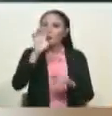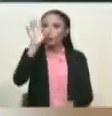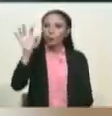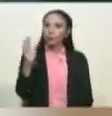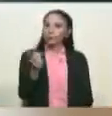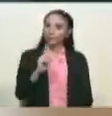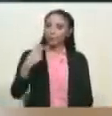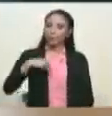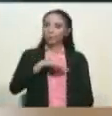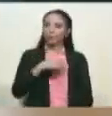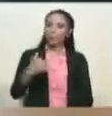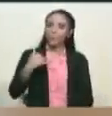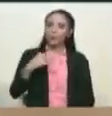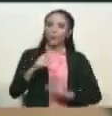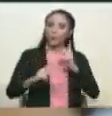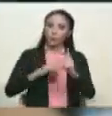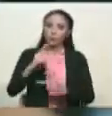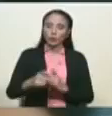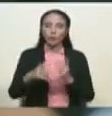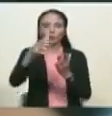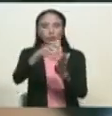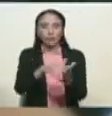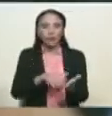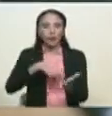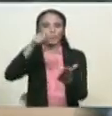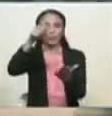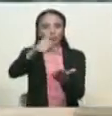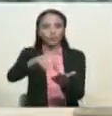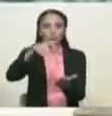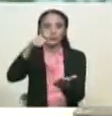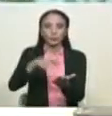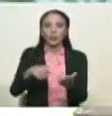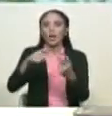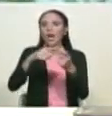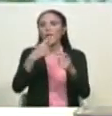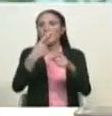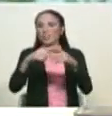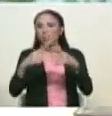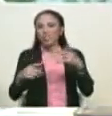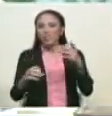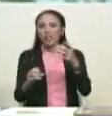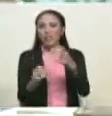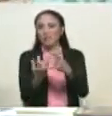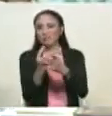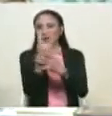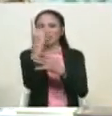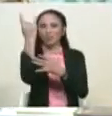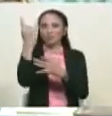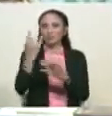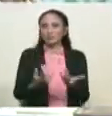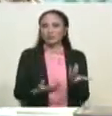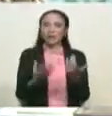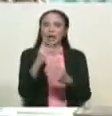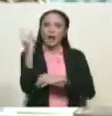manos, sembrando el árnica, el arbolito,